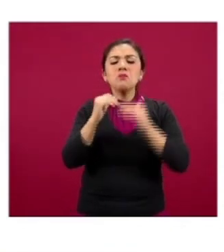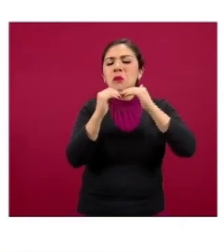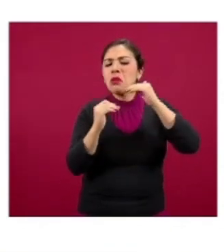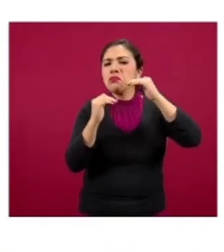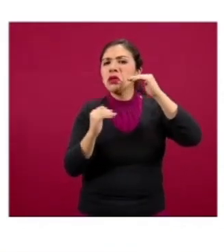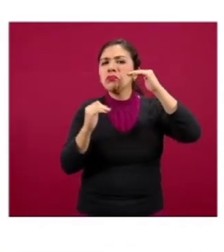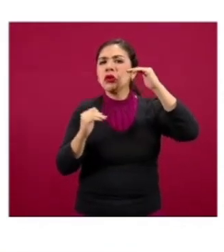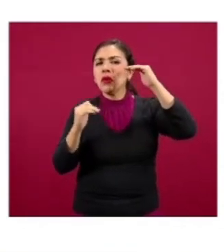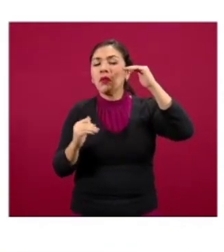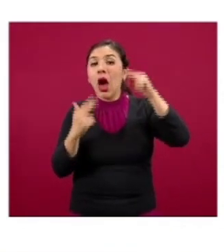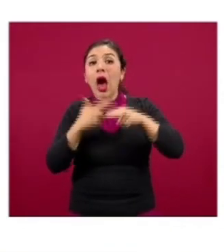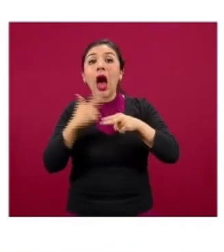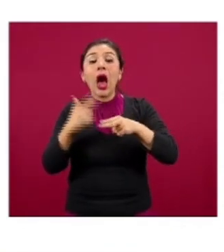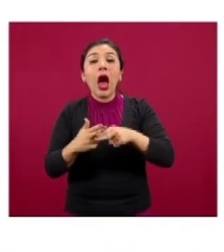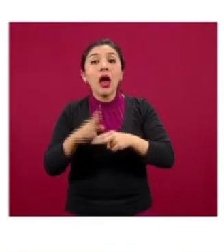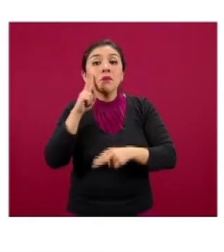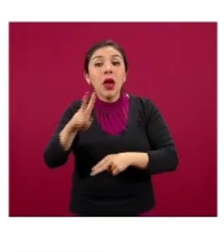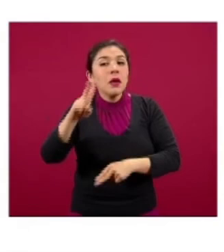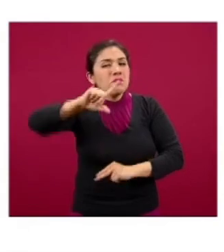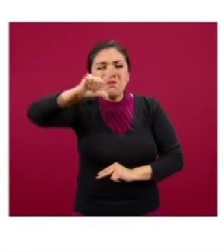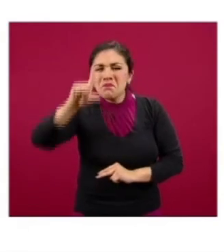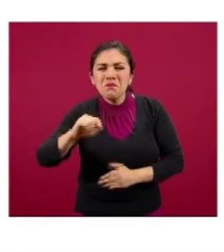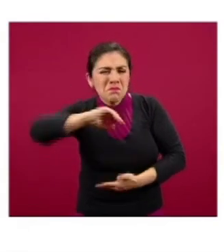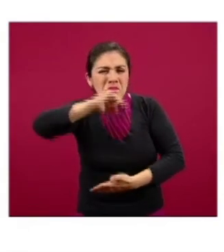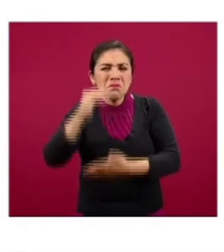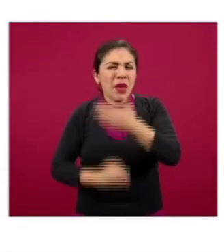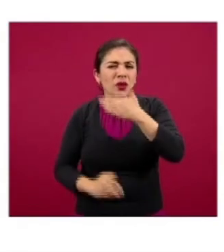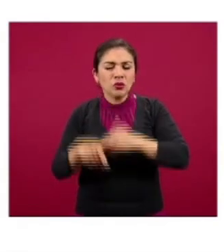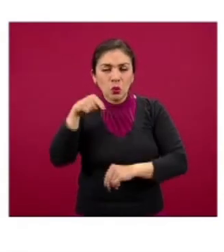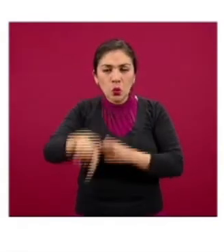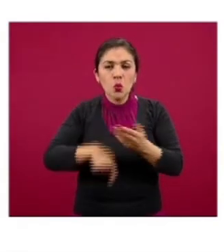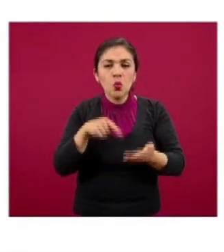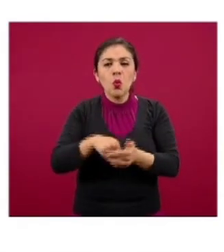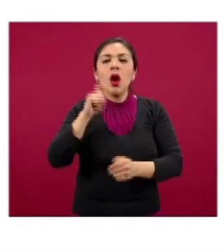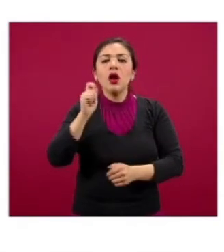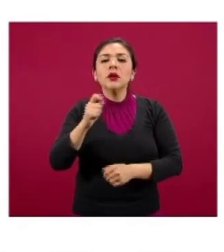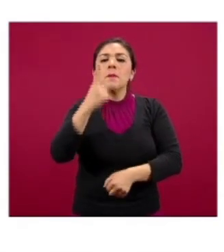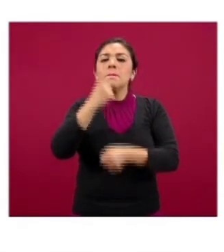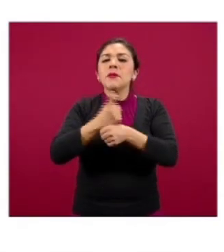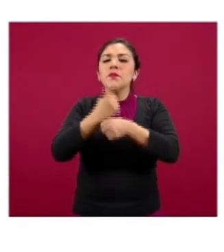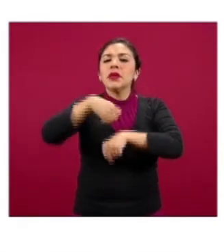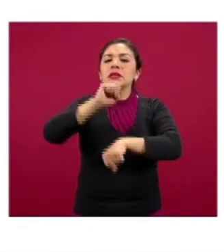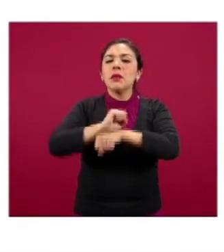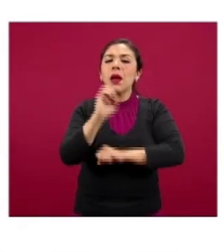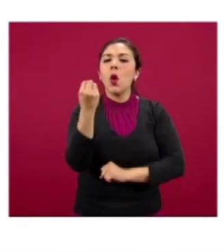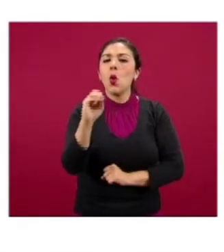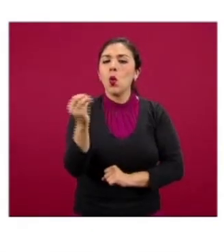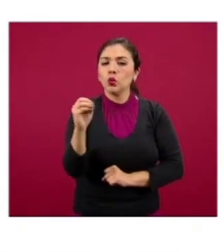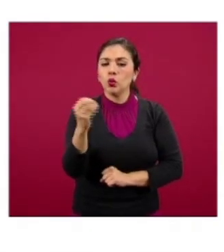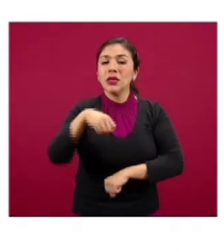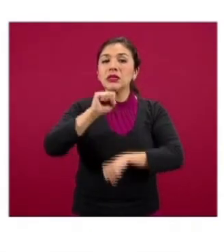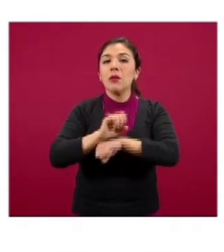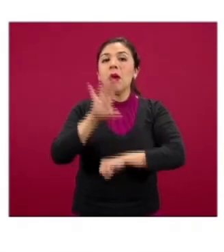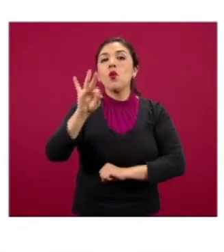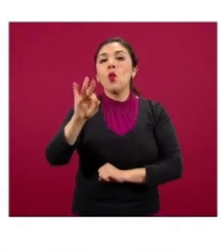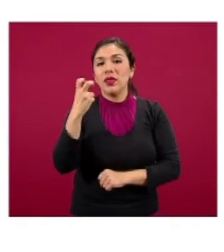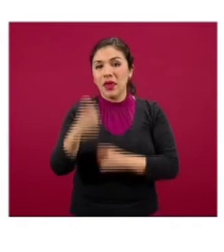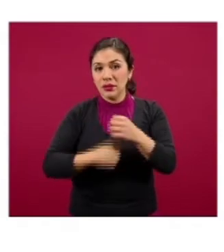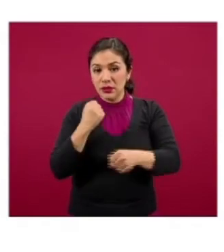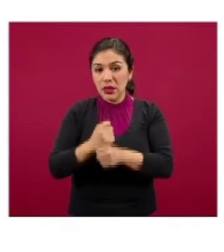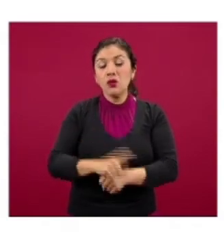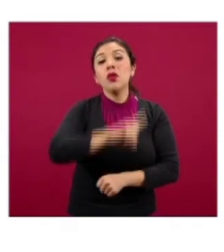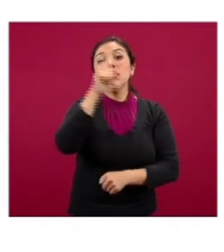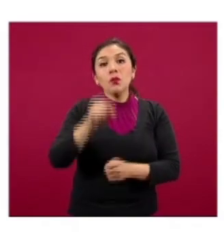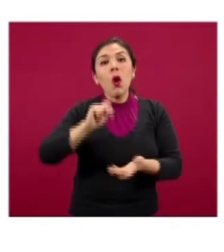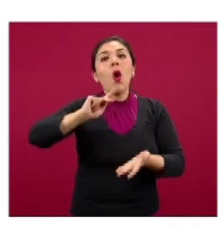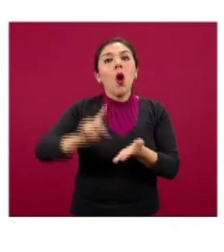y llegamos a tener el mínimo local en la primera semana de octubre, la semana 40 del año. Posteriormente